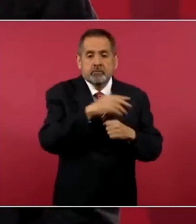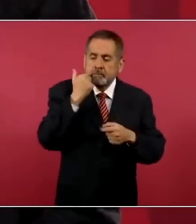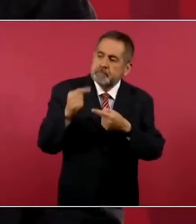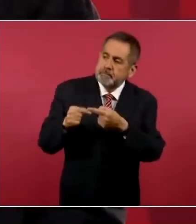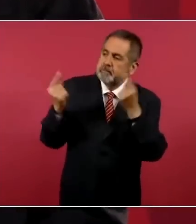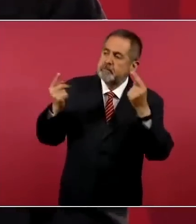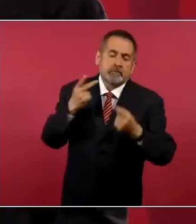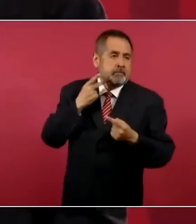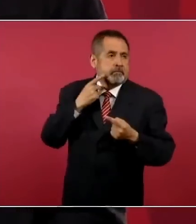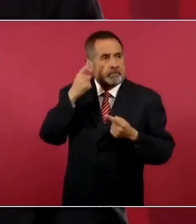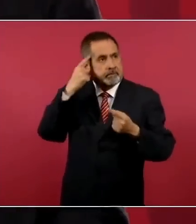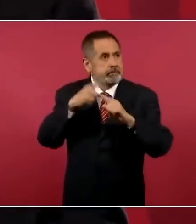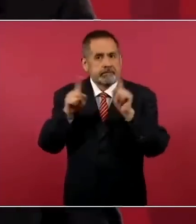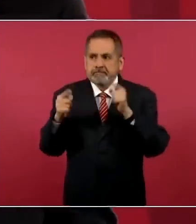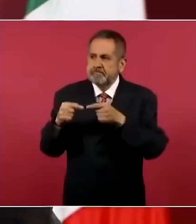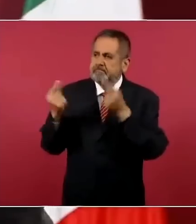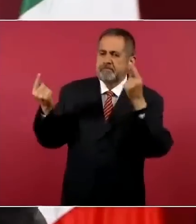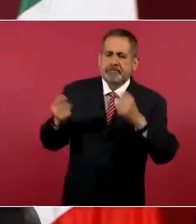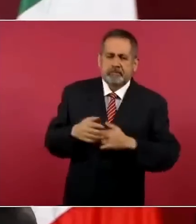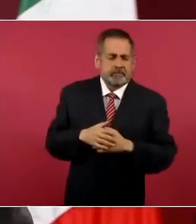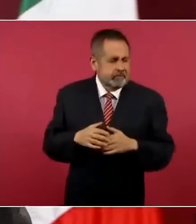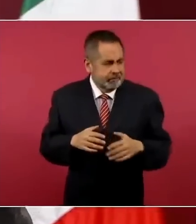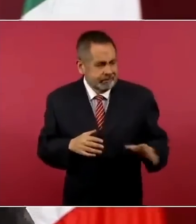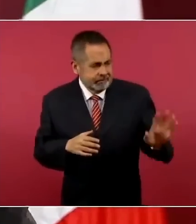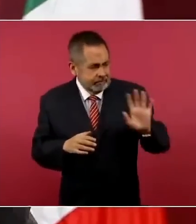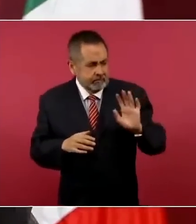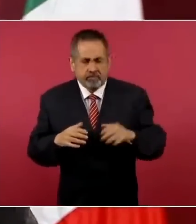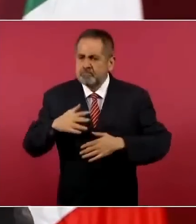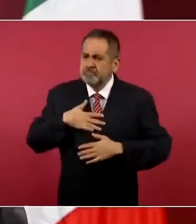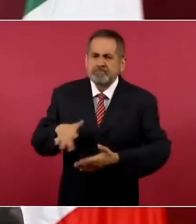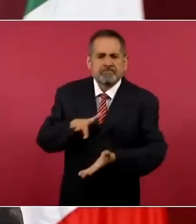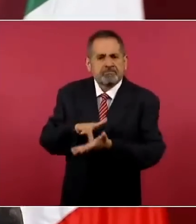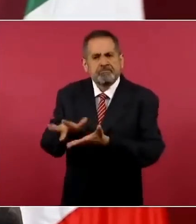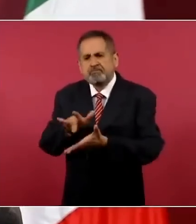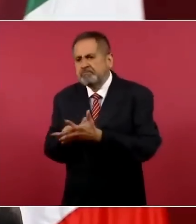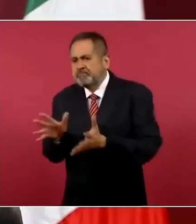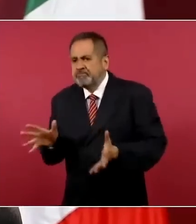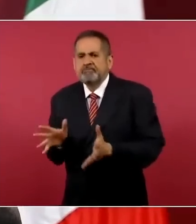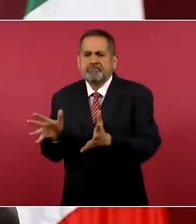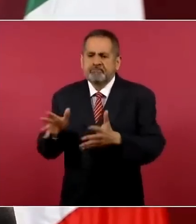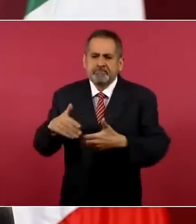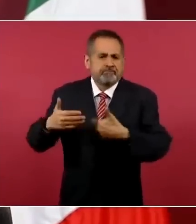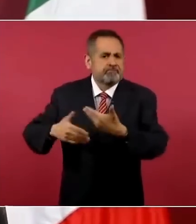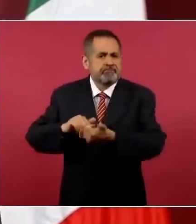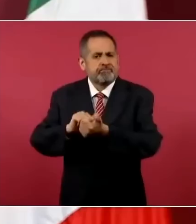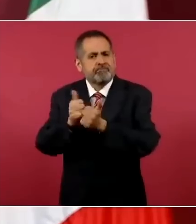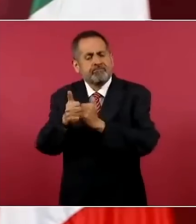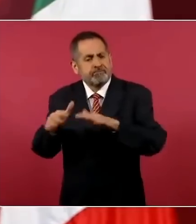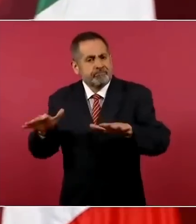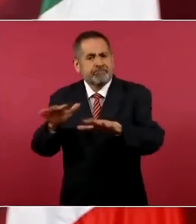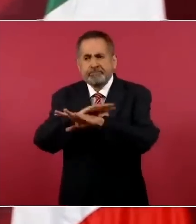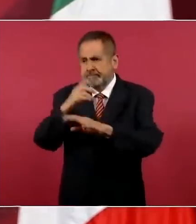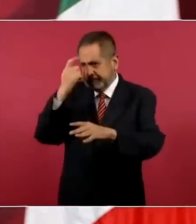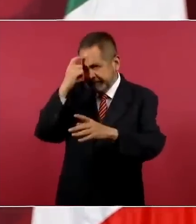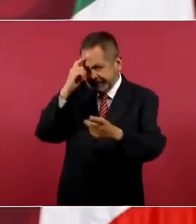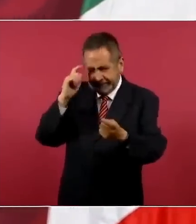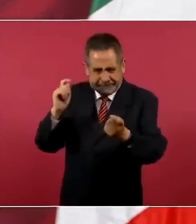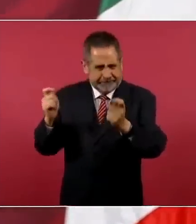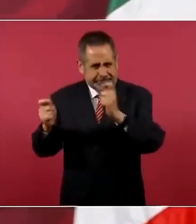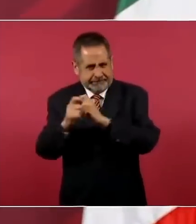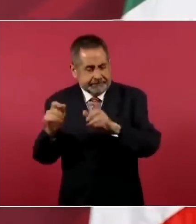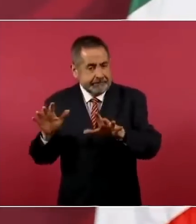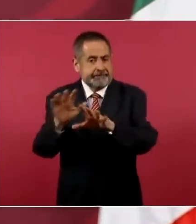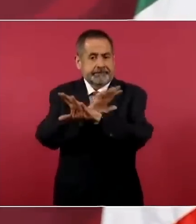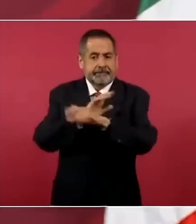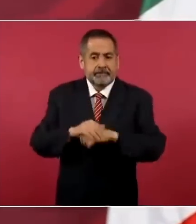discrepancia política. Nosotros estamos impulsando, siempre lo he dicho, un proceso de transformación y la